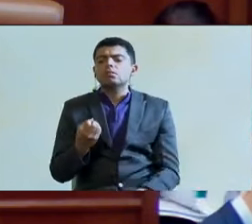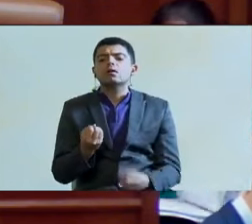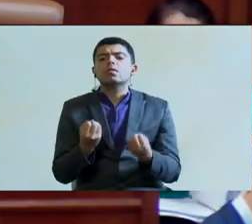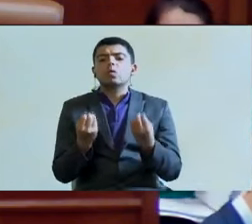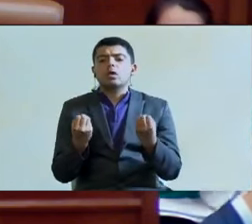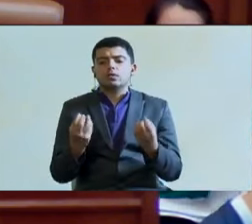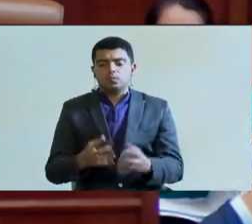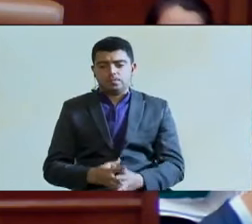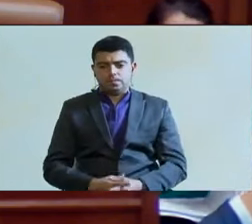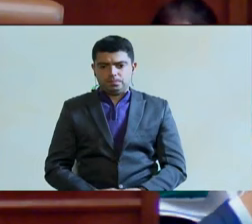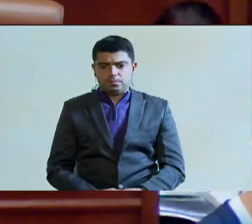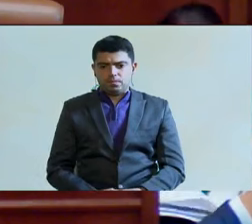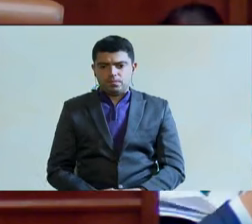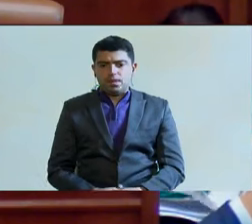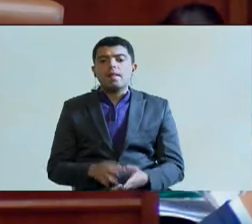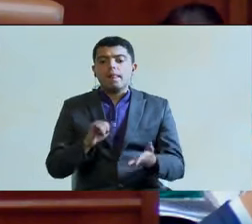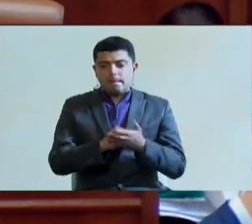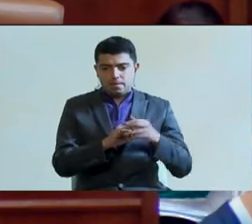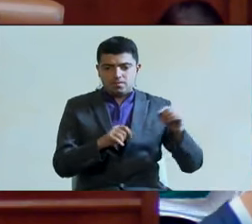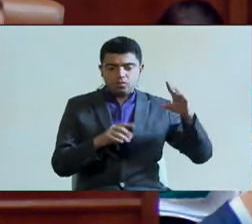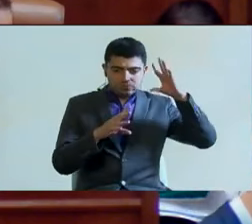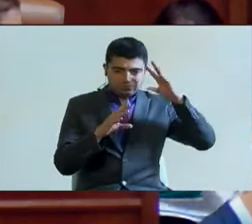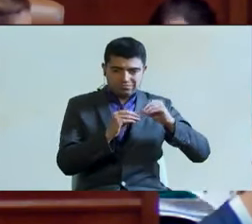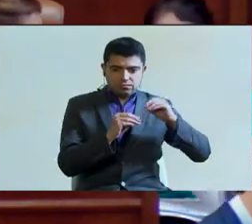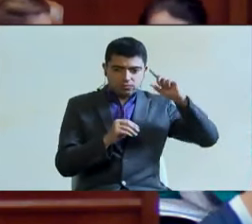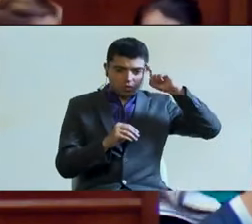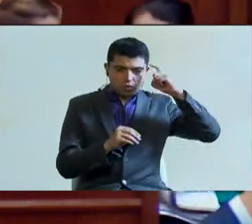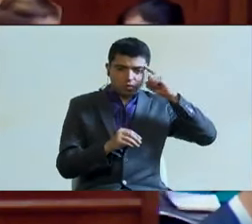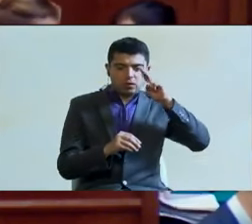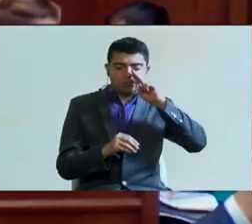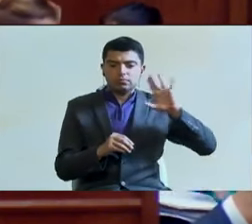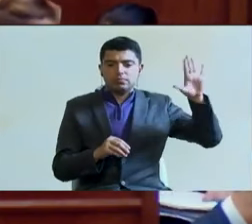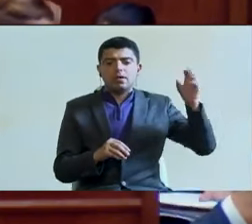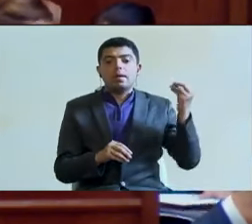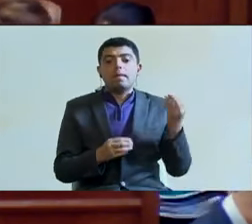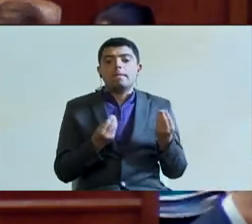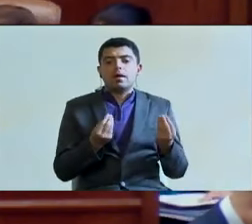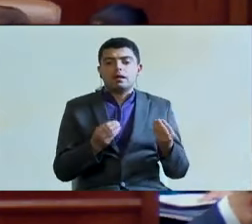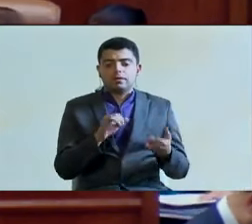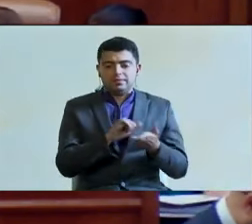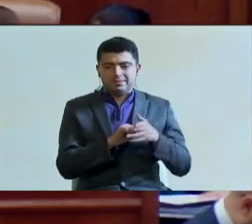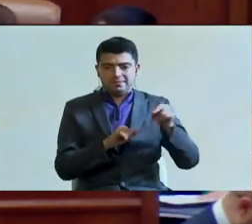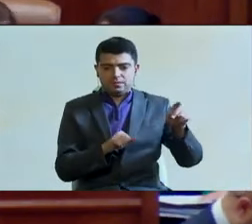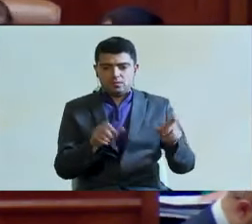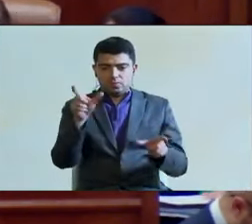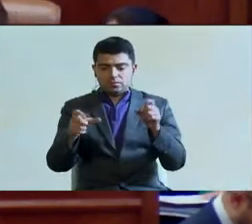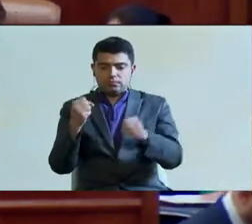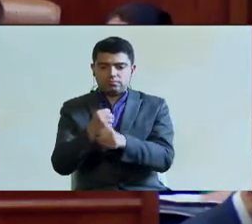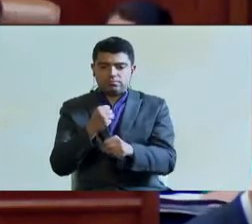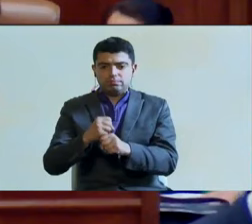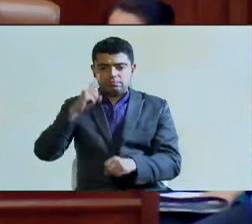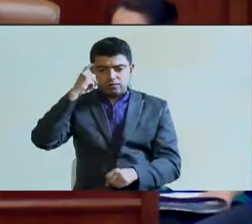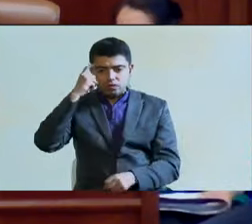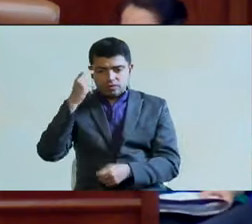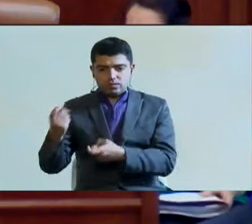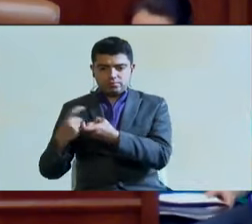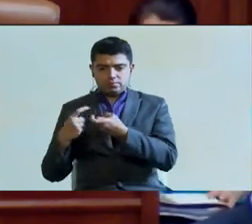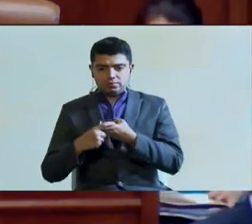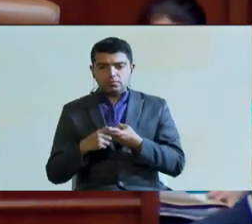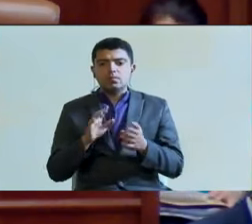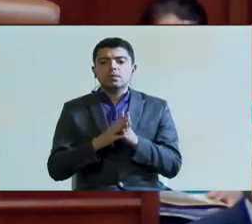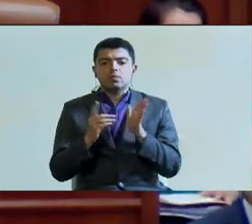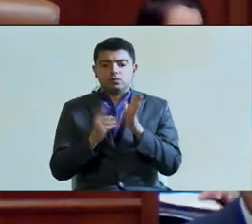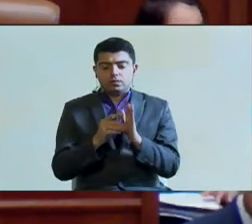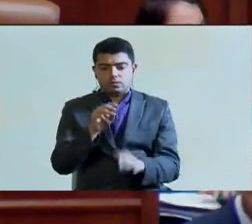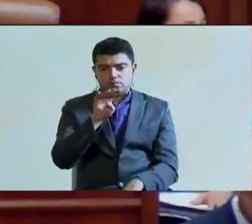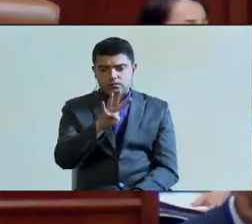equivalente a la fijada por el gobierno nacional para el personal del nivel Ejecutivo en el decreto 4433